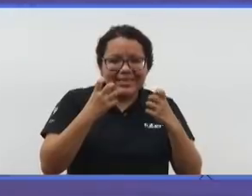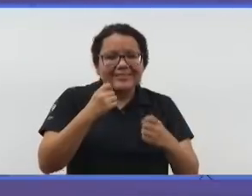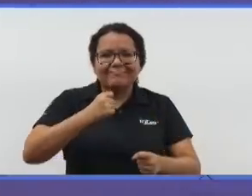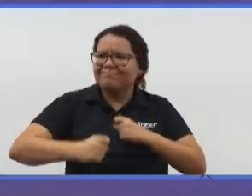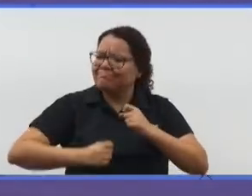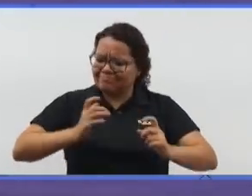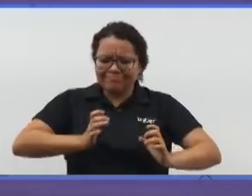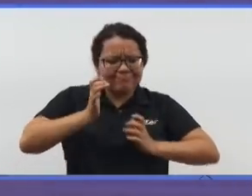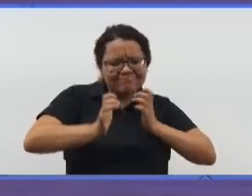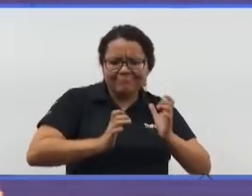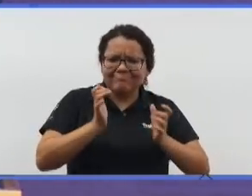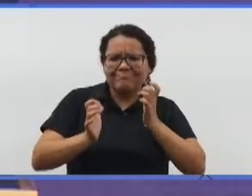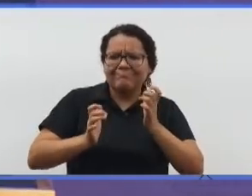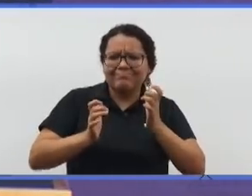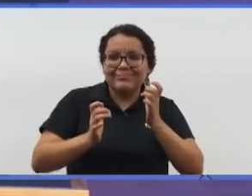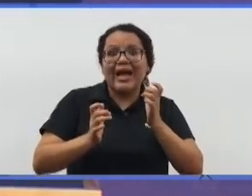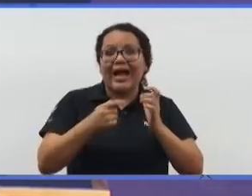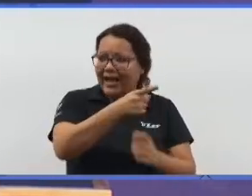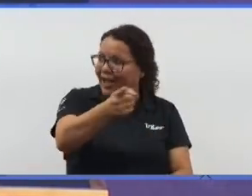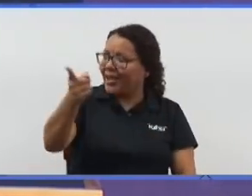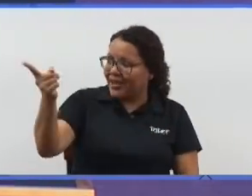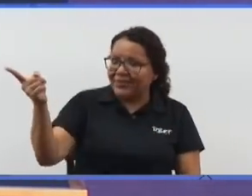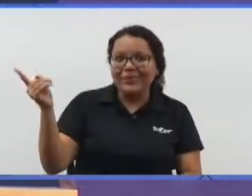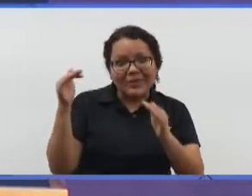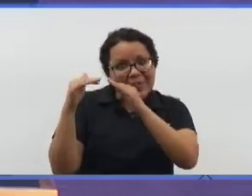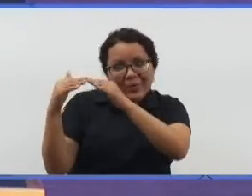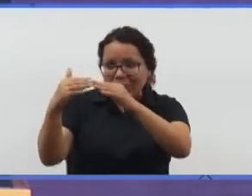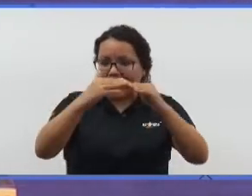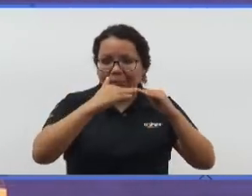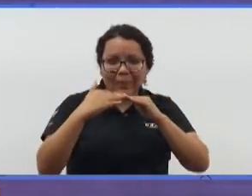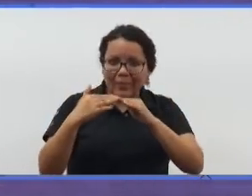hidratar el mundo la conozcan otros